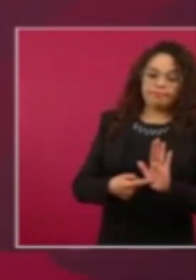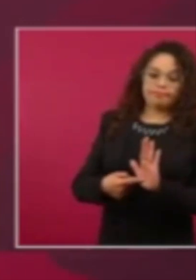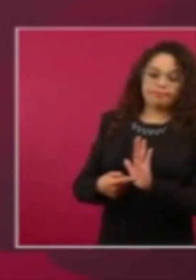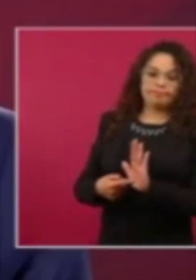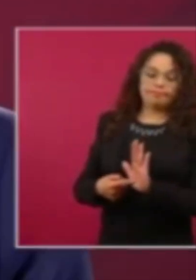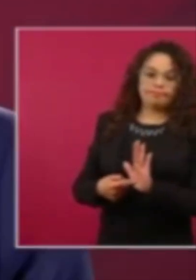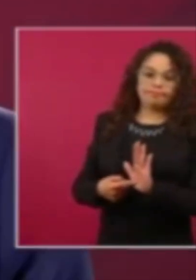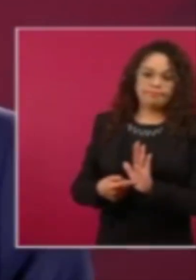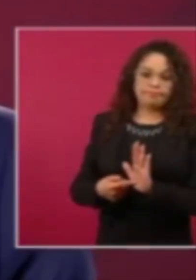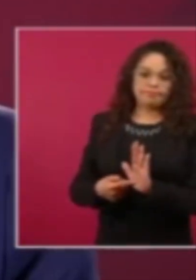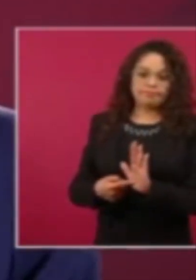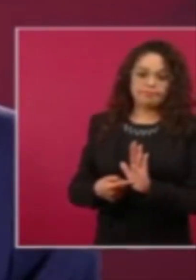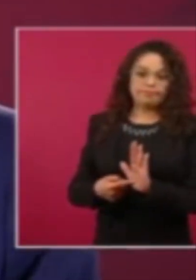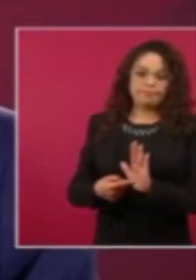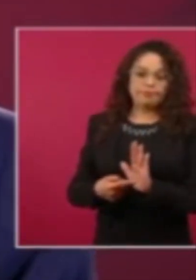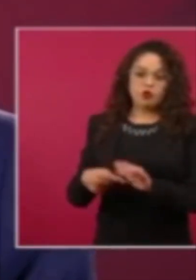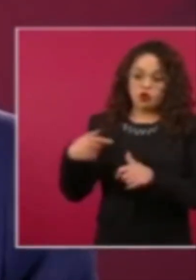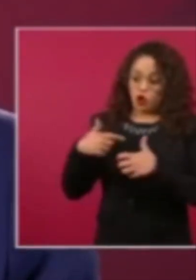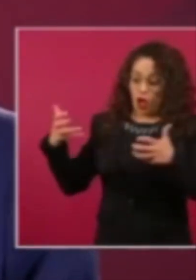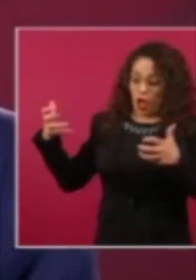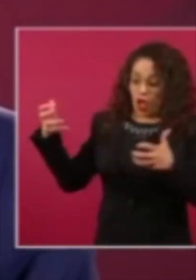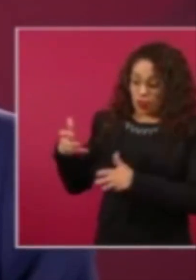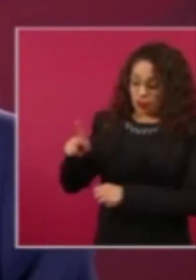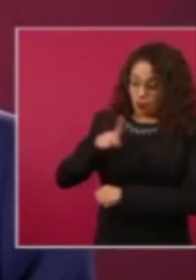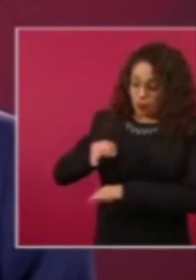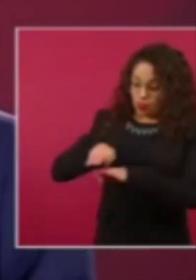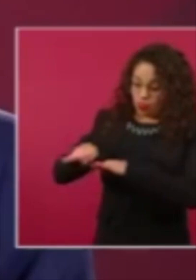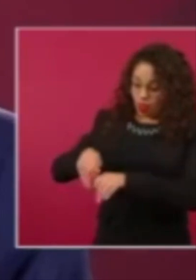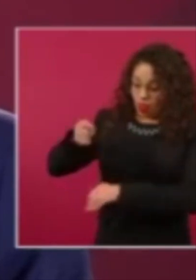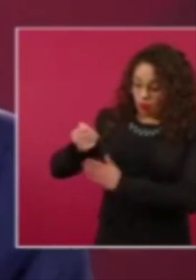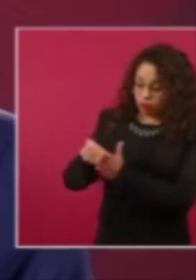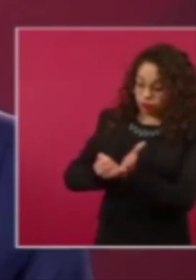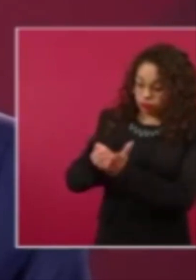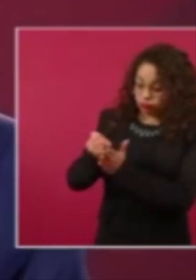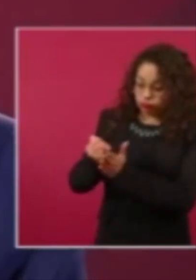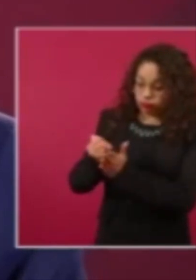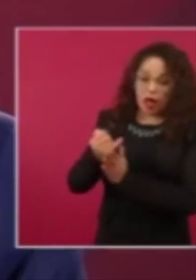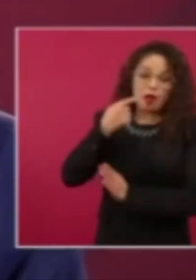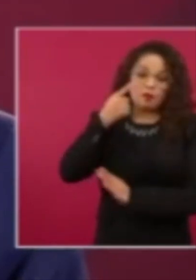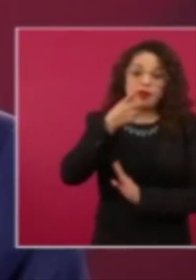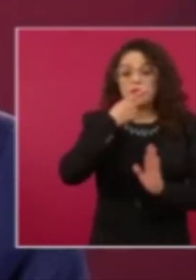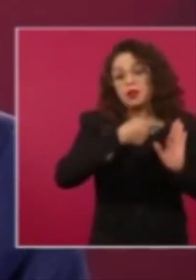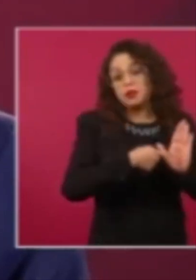tratar de justificar actos de corrupción